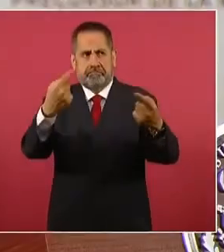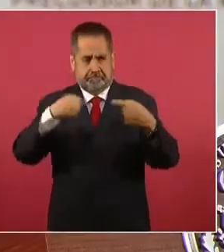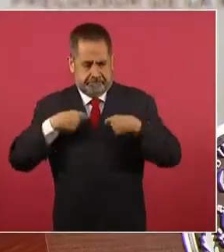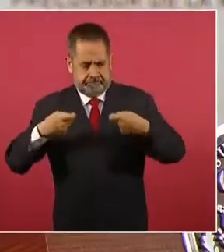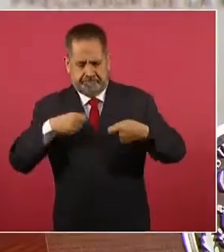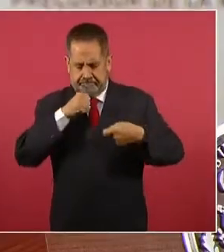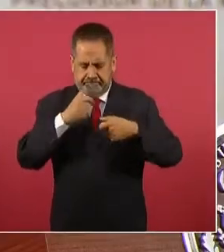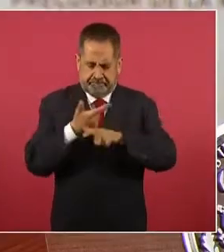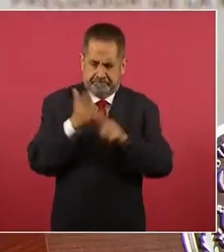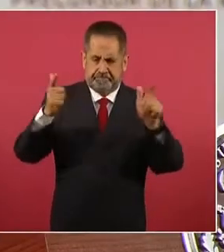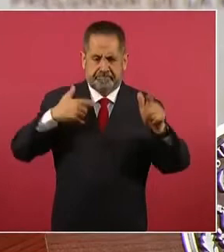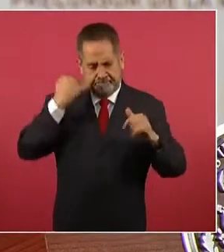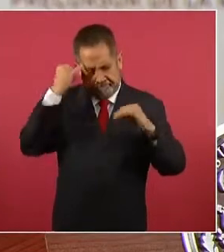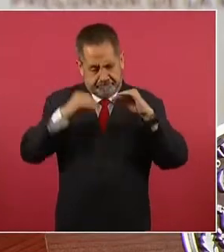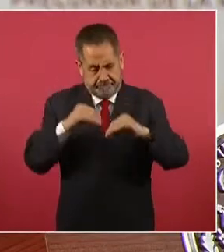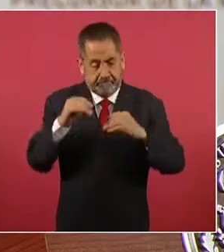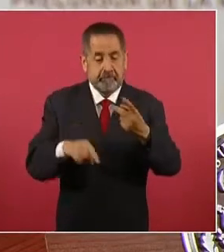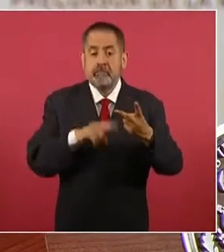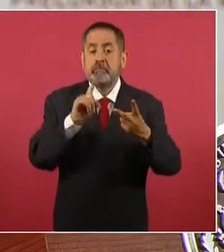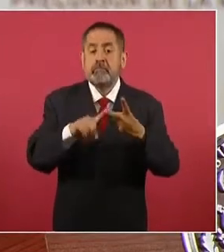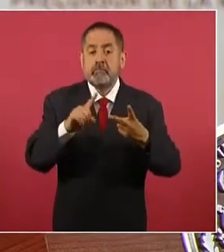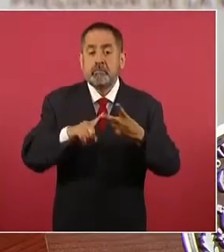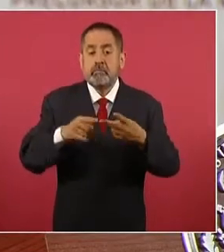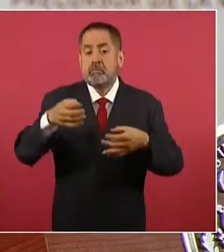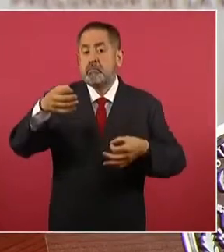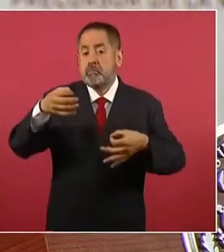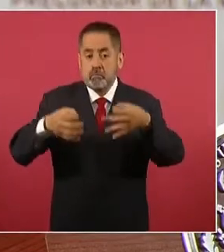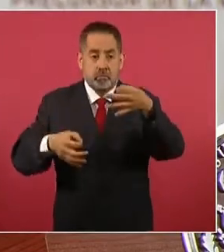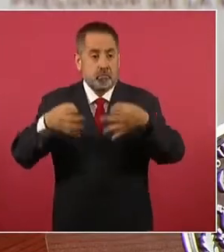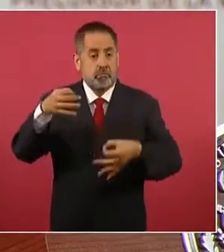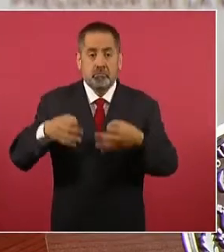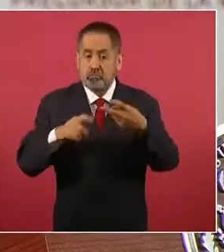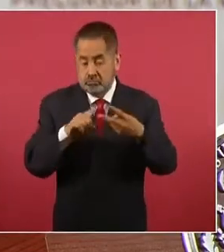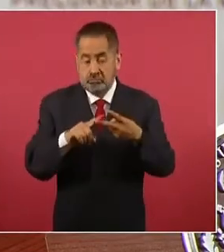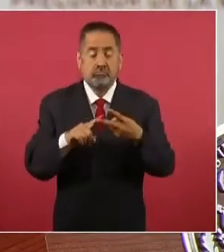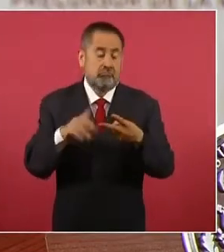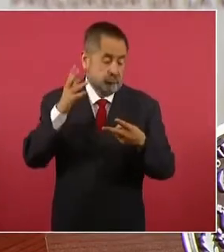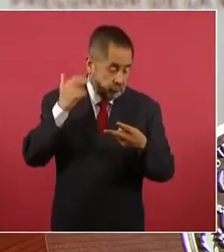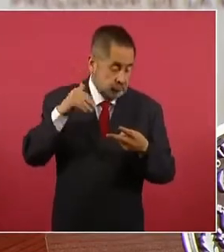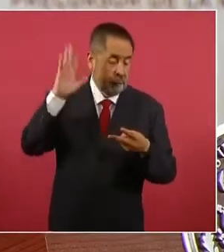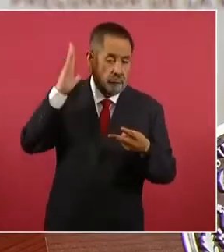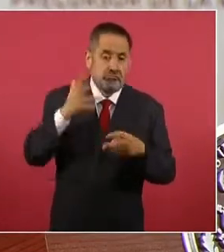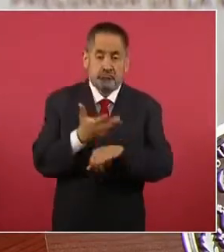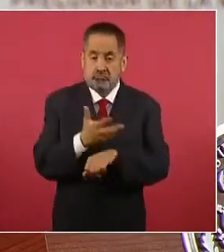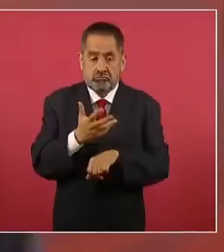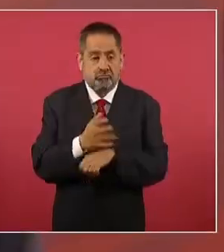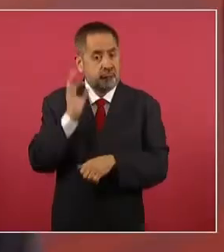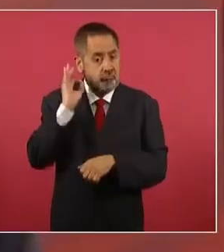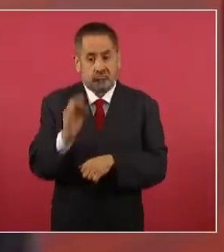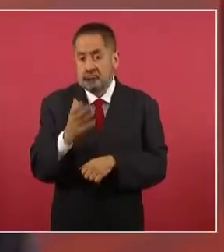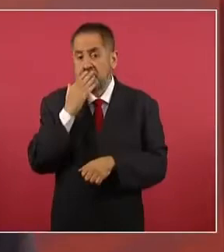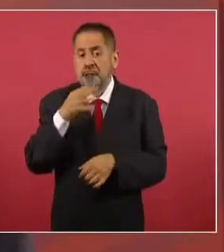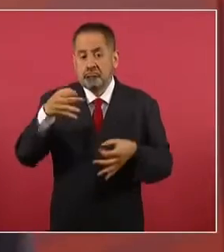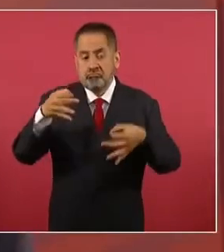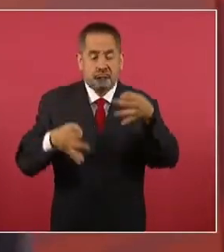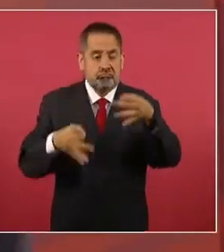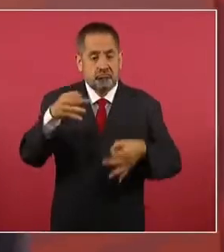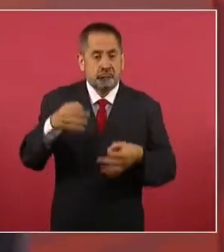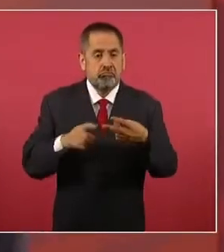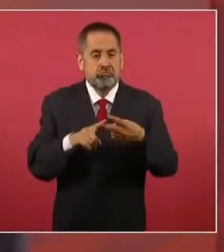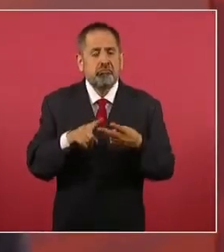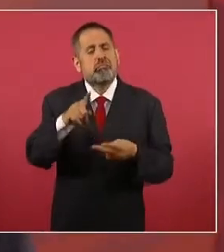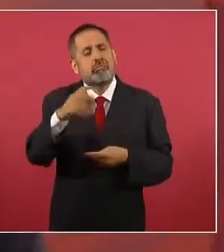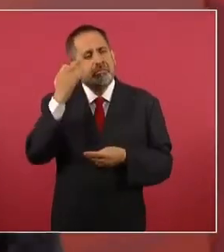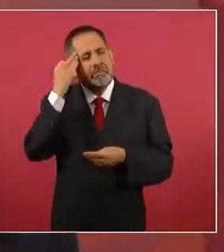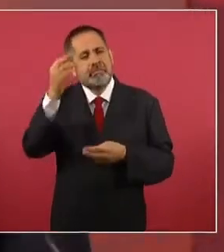Y lo otro, los jueces, el poder judicial. Por eso, cuando la